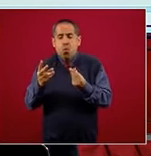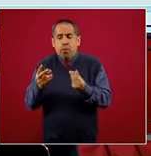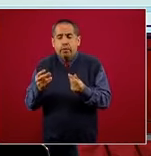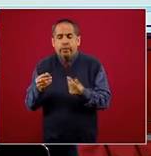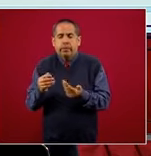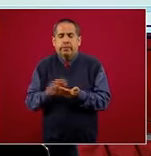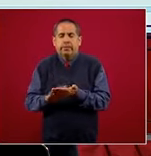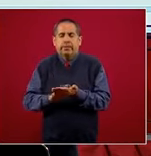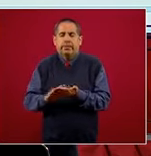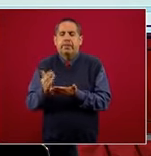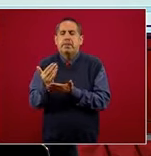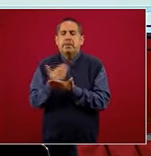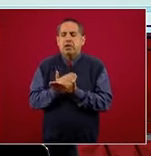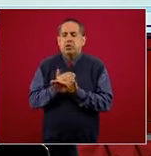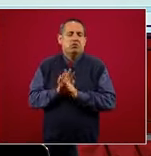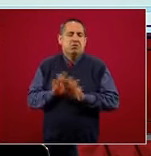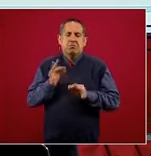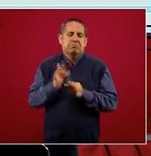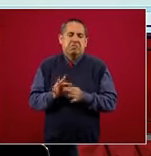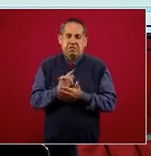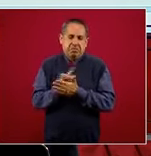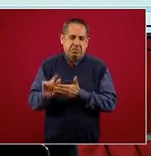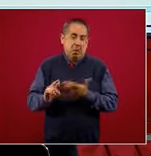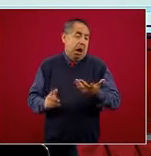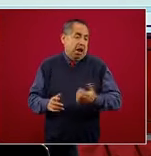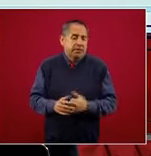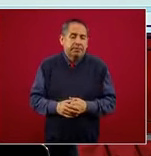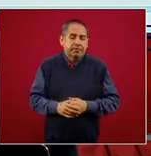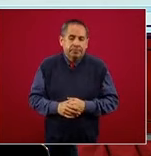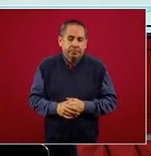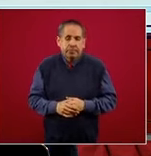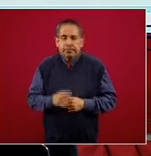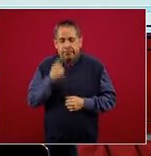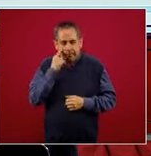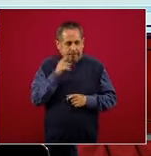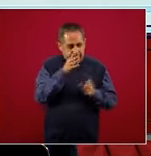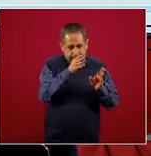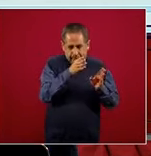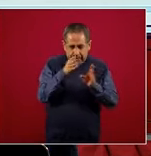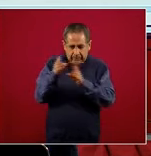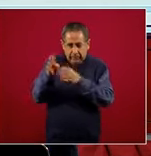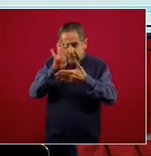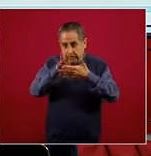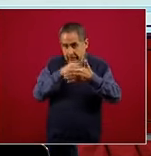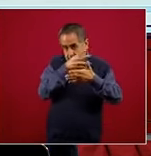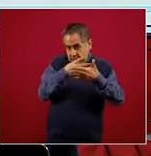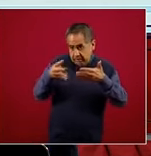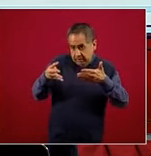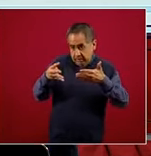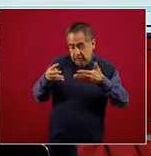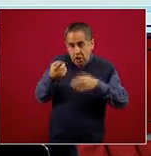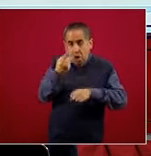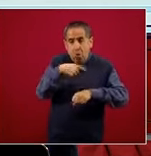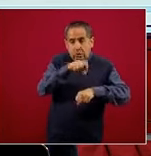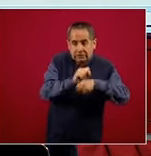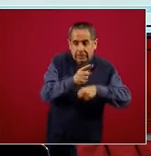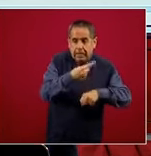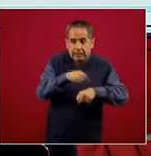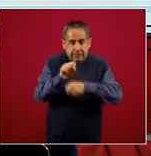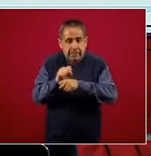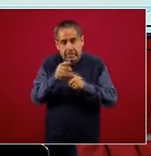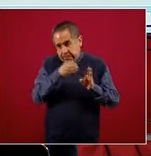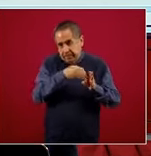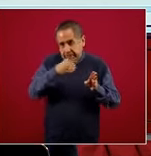son menos tasas de incidencias. Con esta explicación y viendo que esto también está graficado por semana